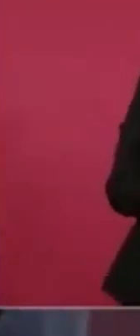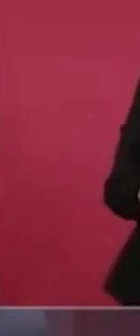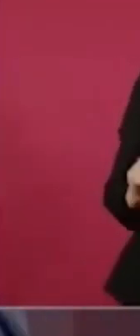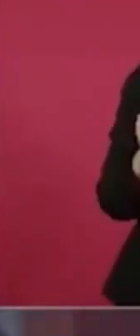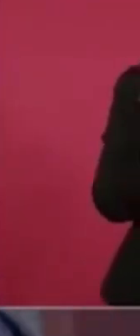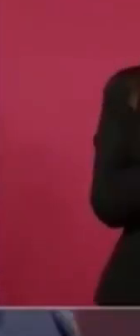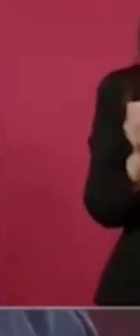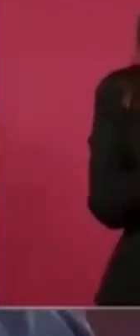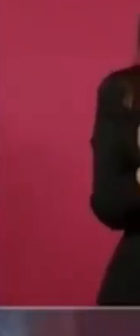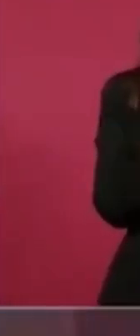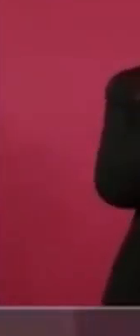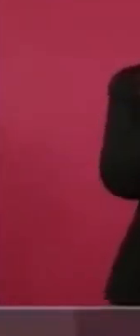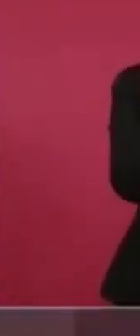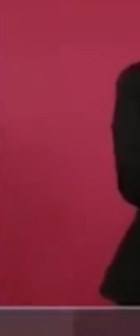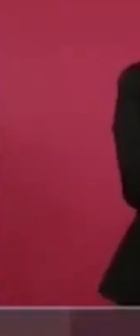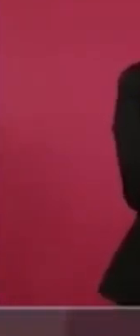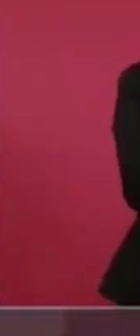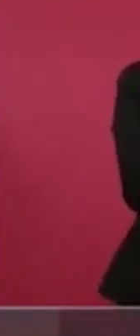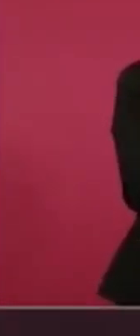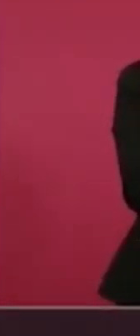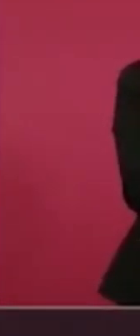la mención